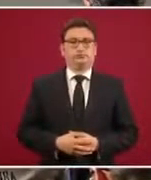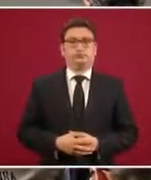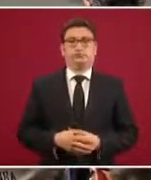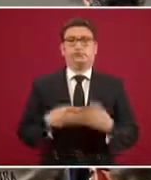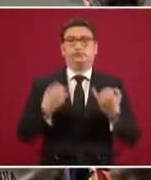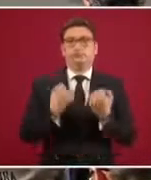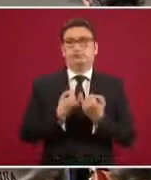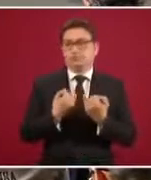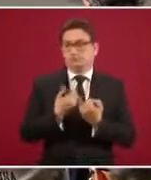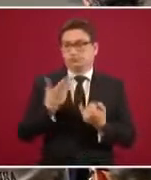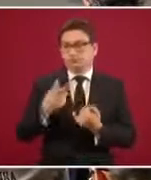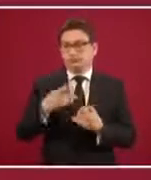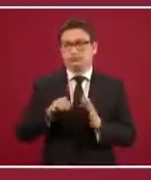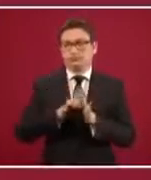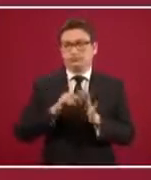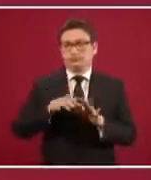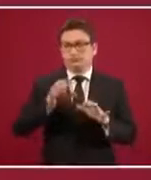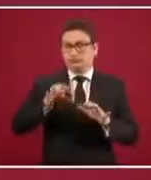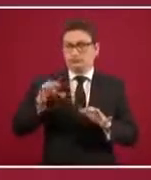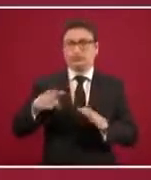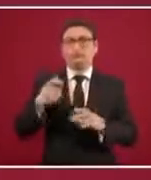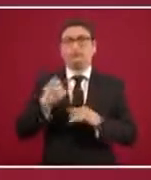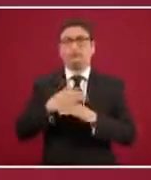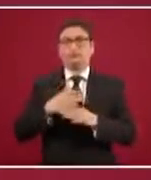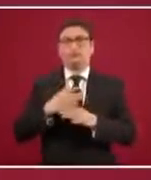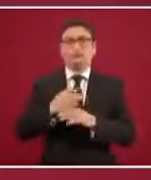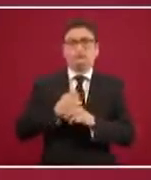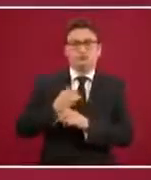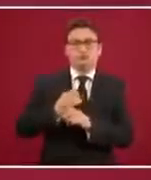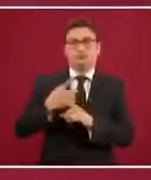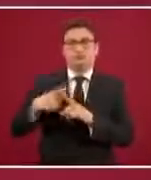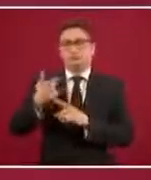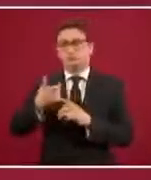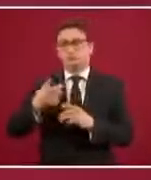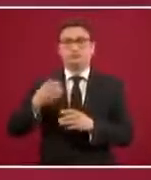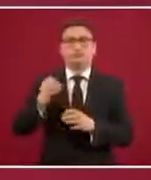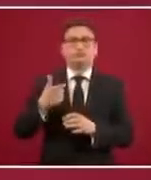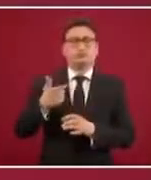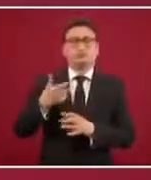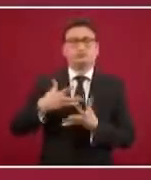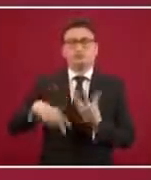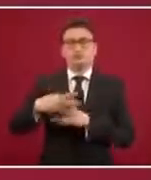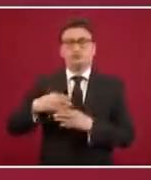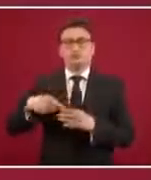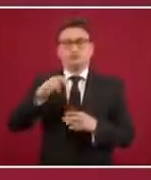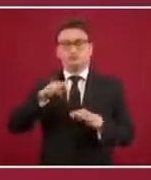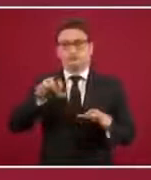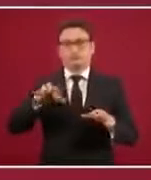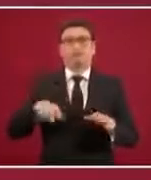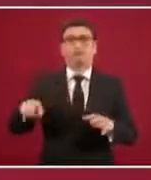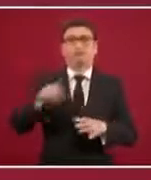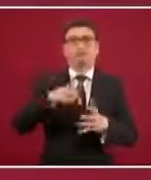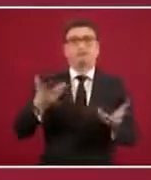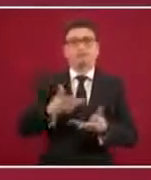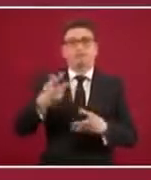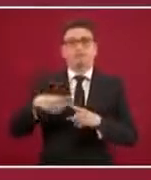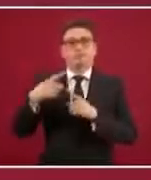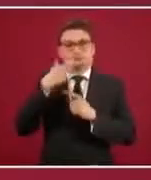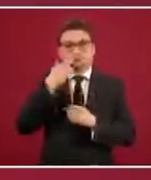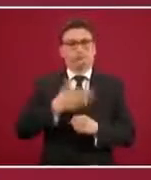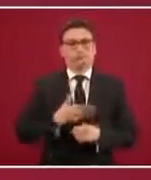incluida corredurías, calificadoras, todo, que se tiene que actuar con